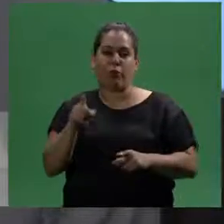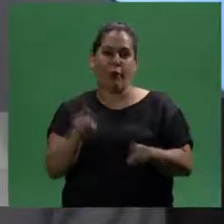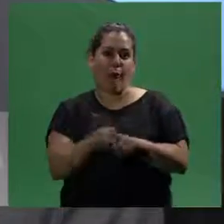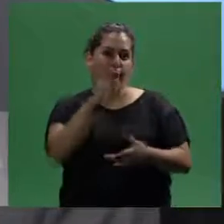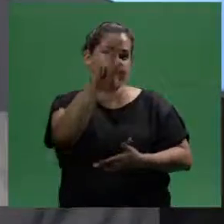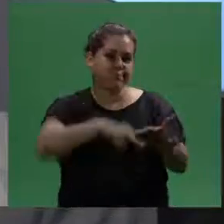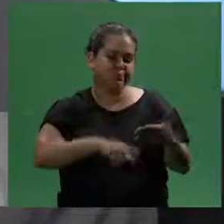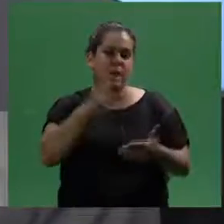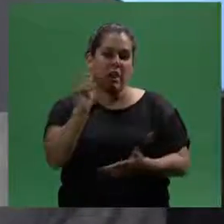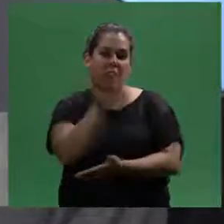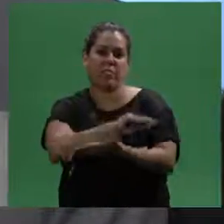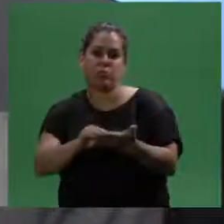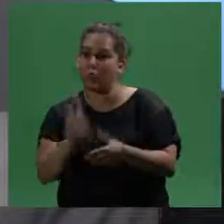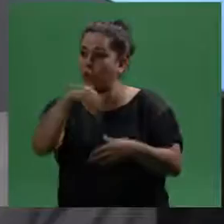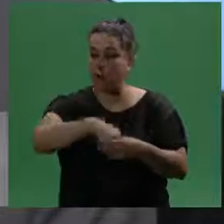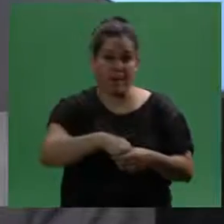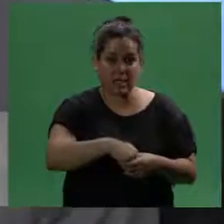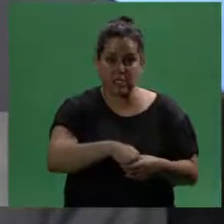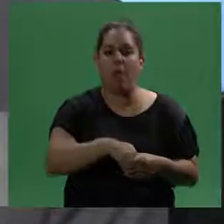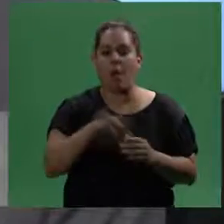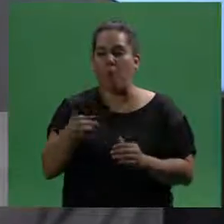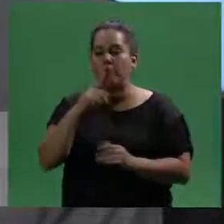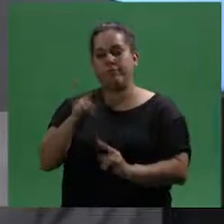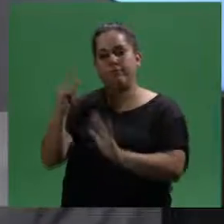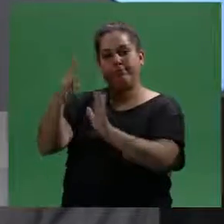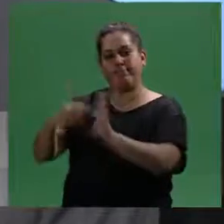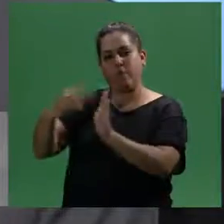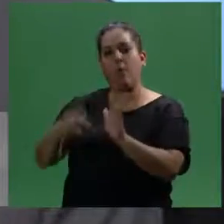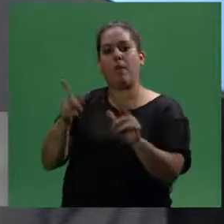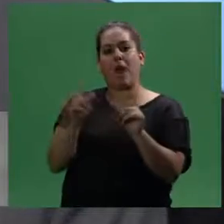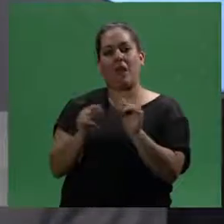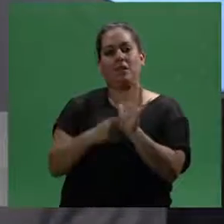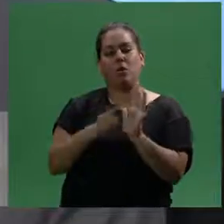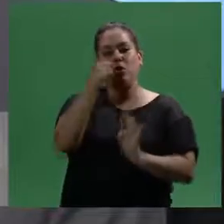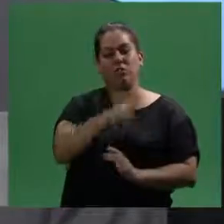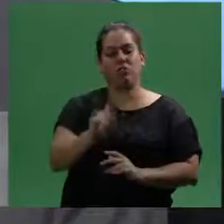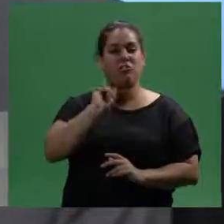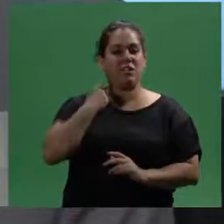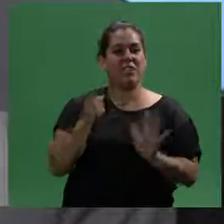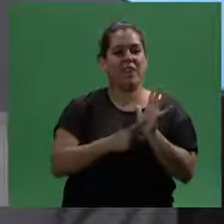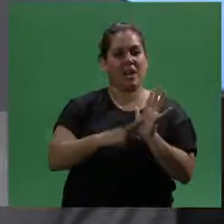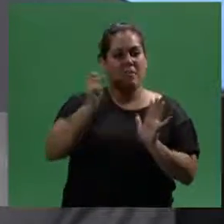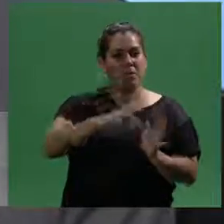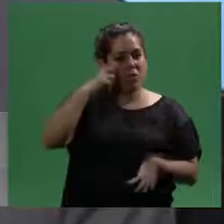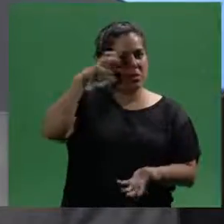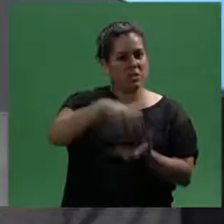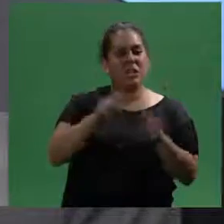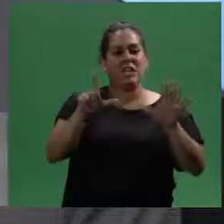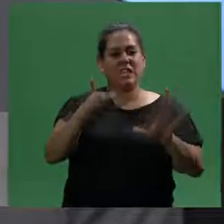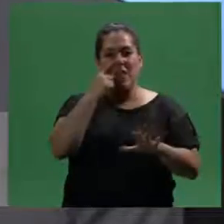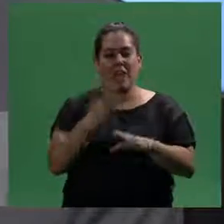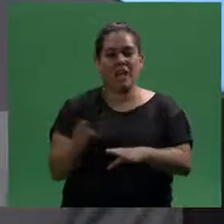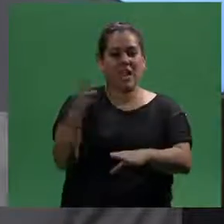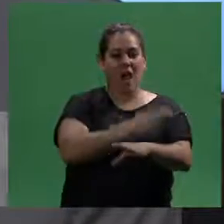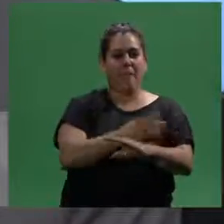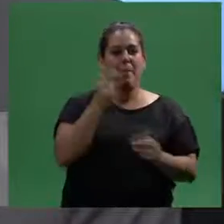dictámenes en algunos casos son observados por los diputados que no participan de la reunión y tienen esta posibilidad por el artículo 113 del reglamento, que es el